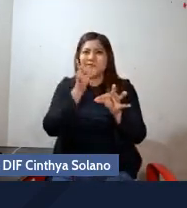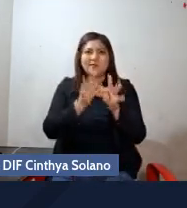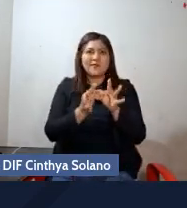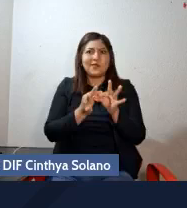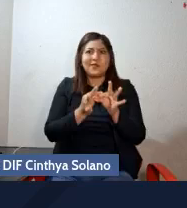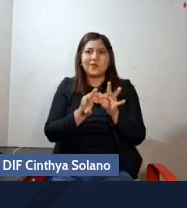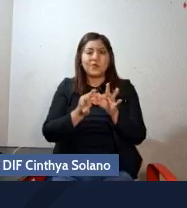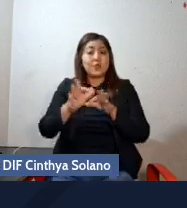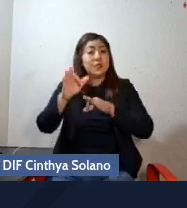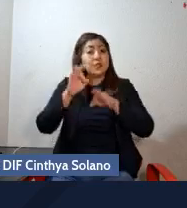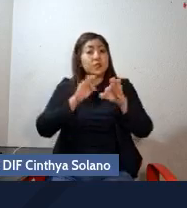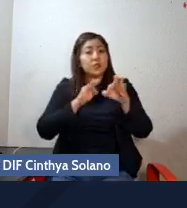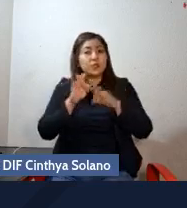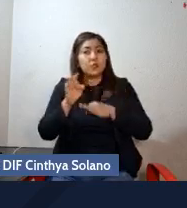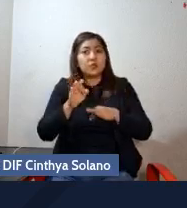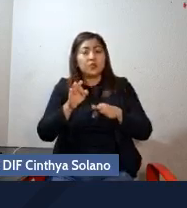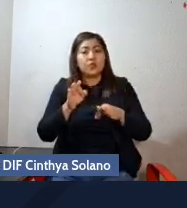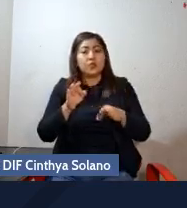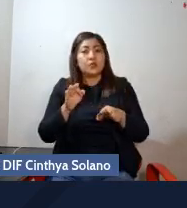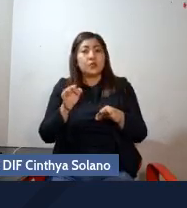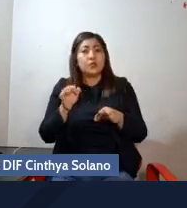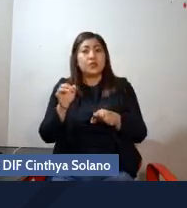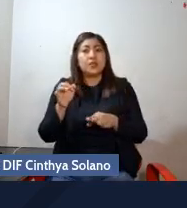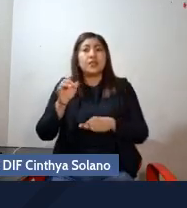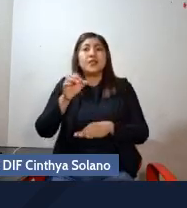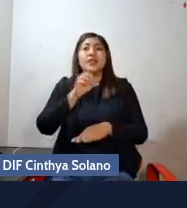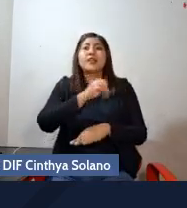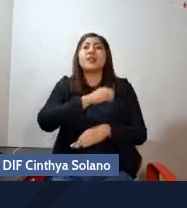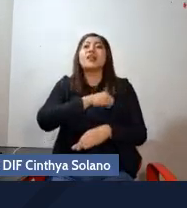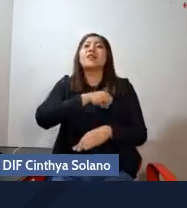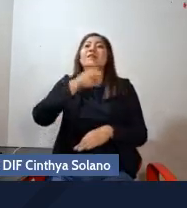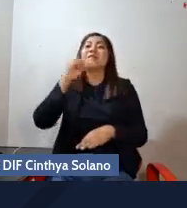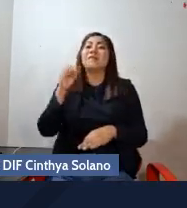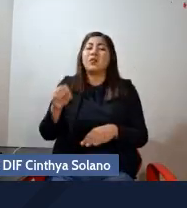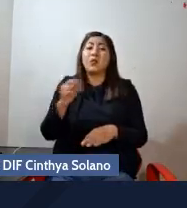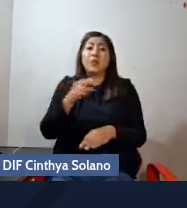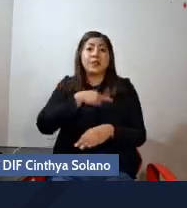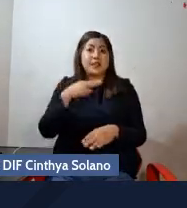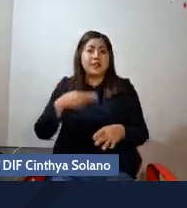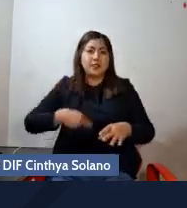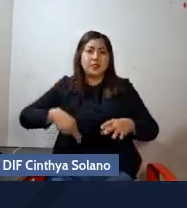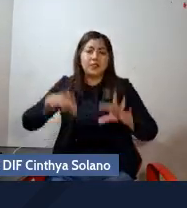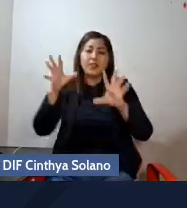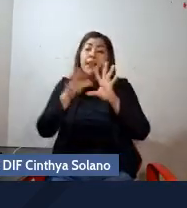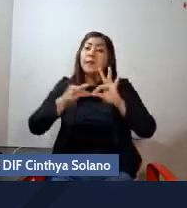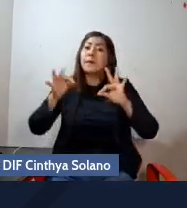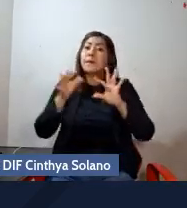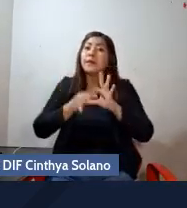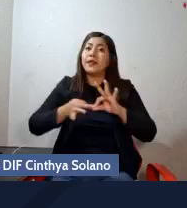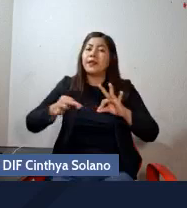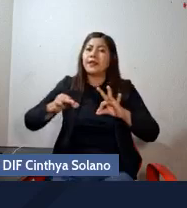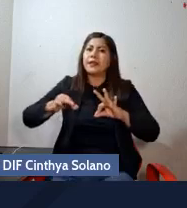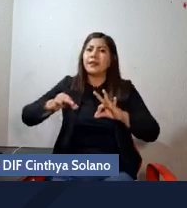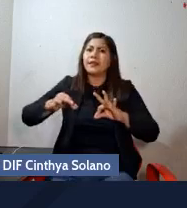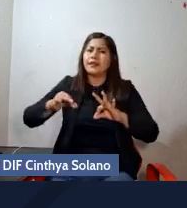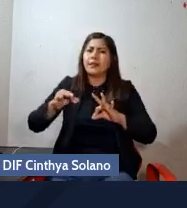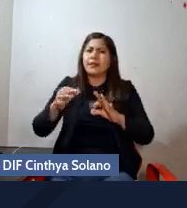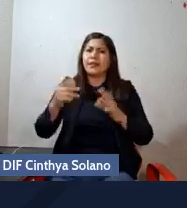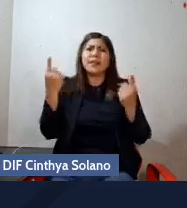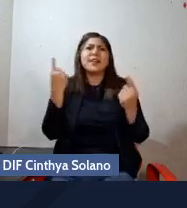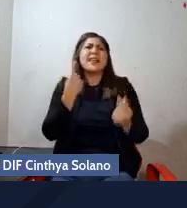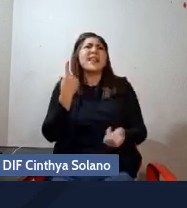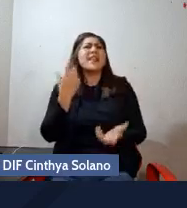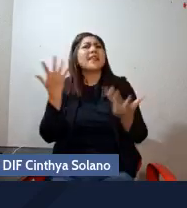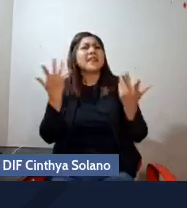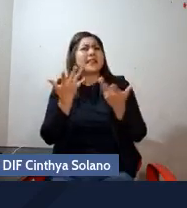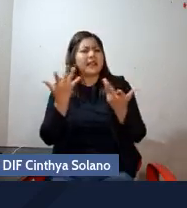es obligación de nosotros, de nosotras, explicarles qué es la fiscalía, cómo trabajamos, cuál